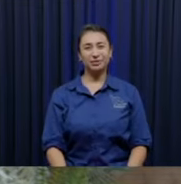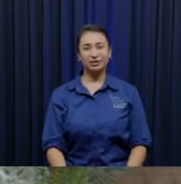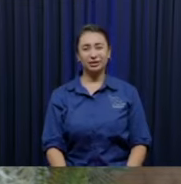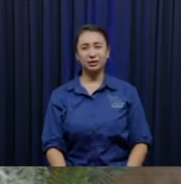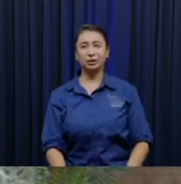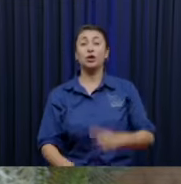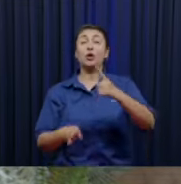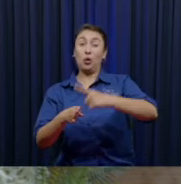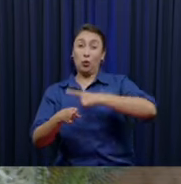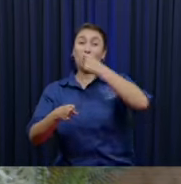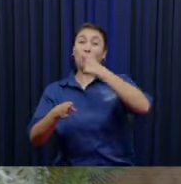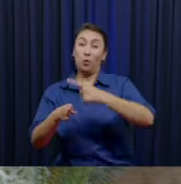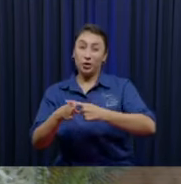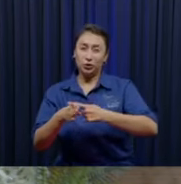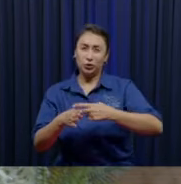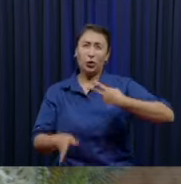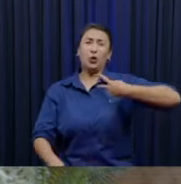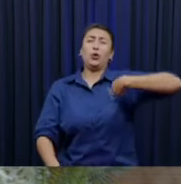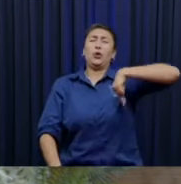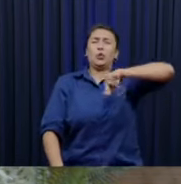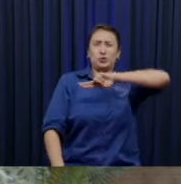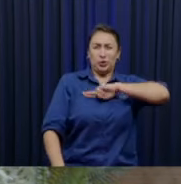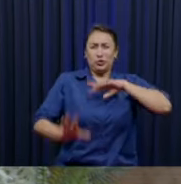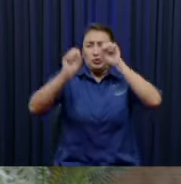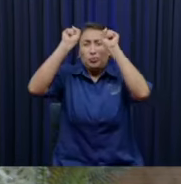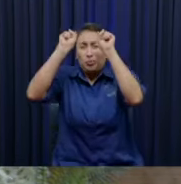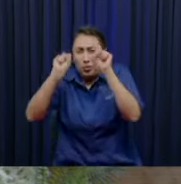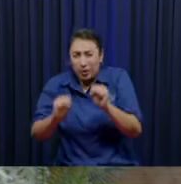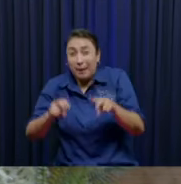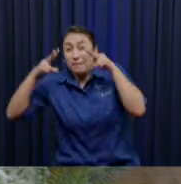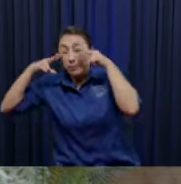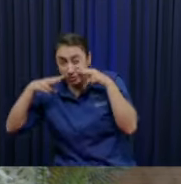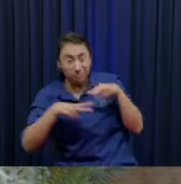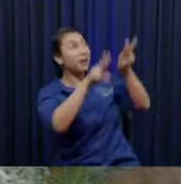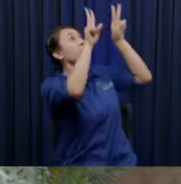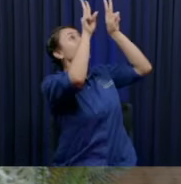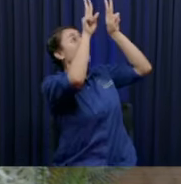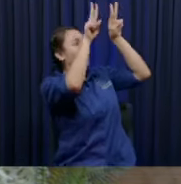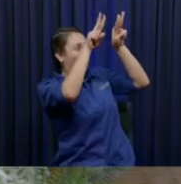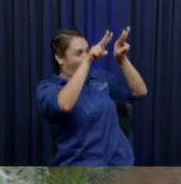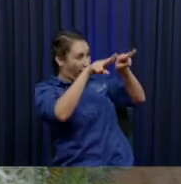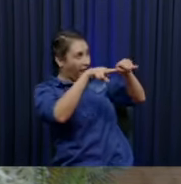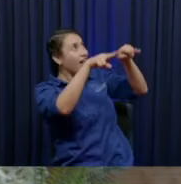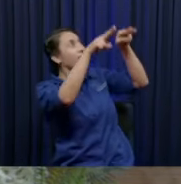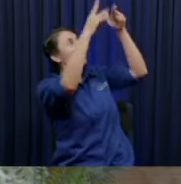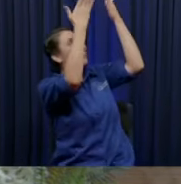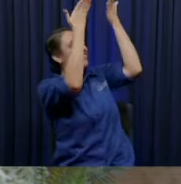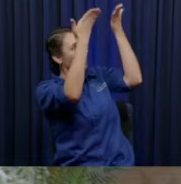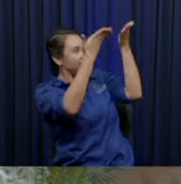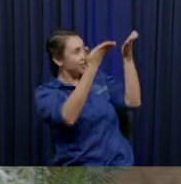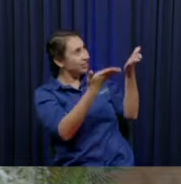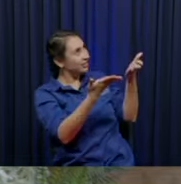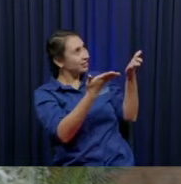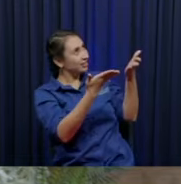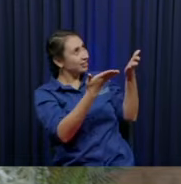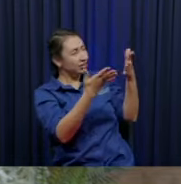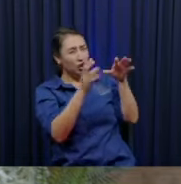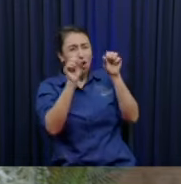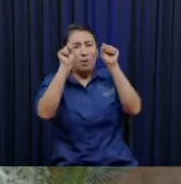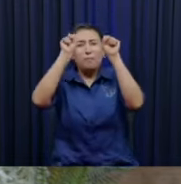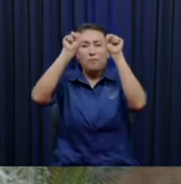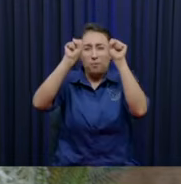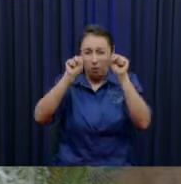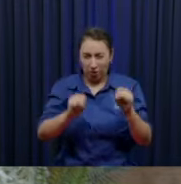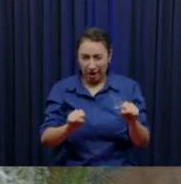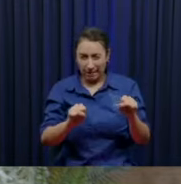veremos como Él es, porque seremos semejantes. Ok, y ahí hay otras cosas bien